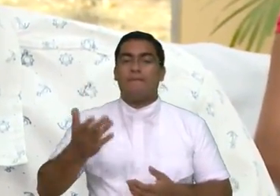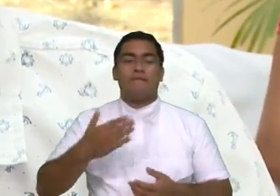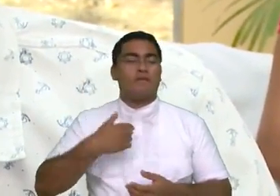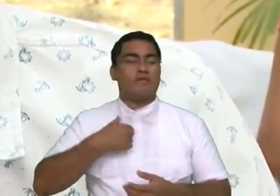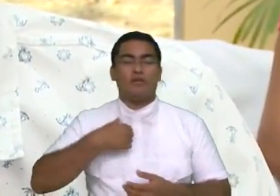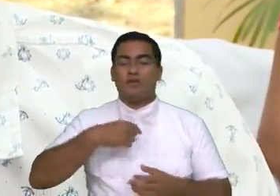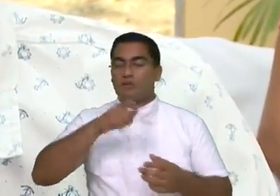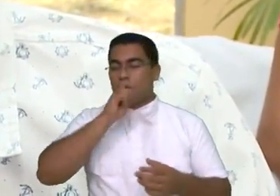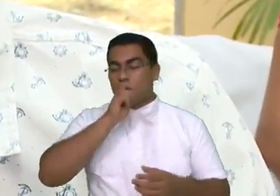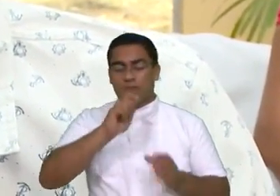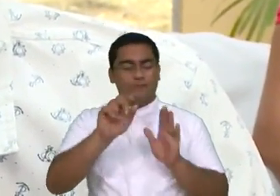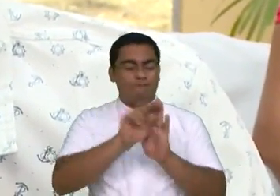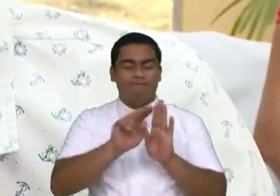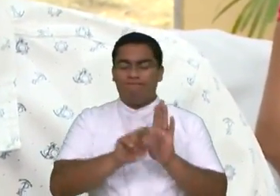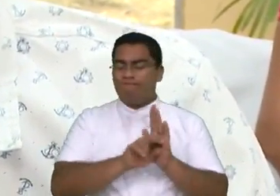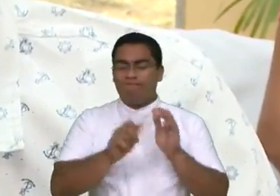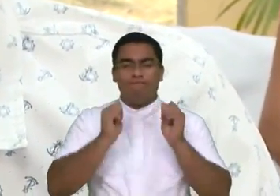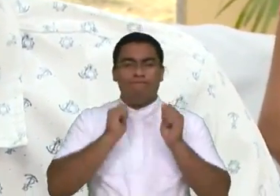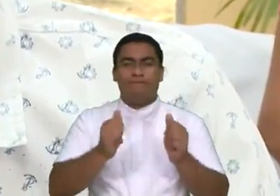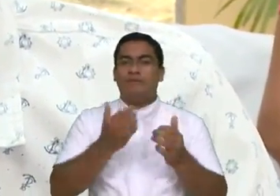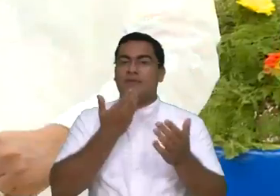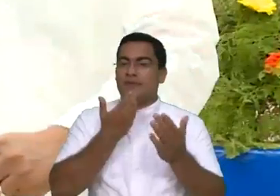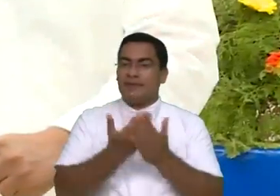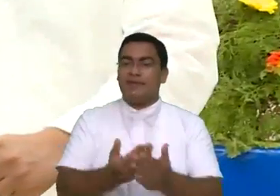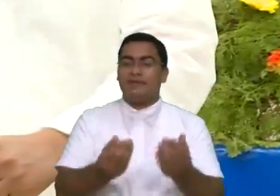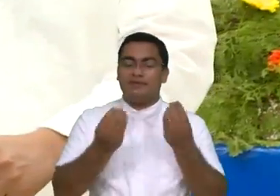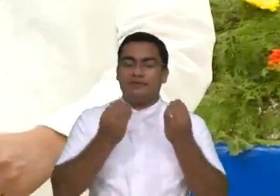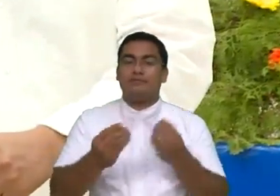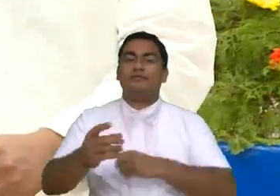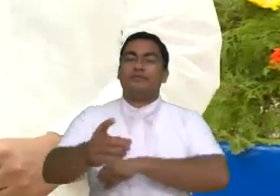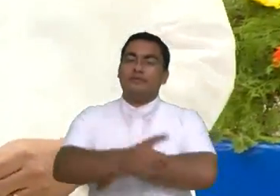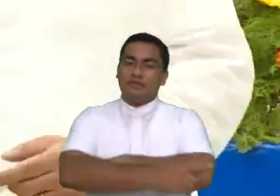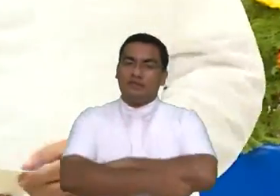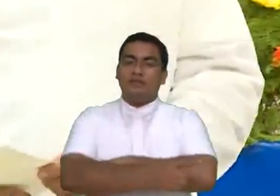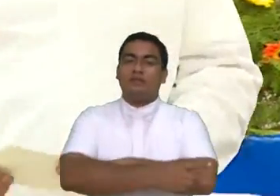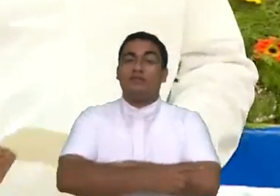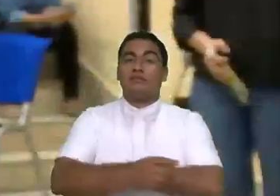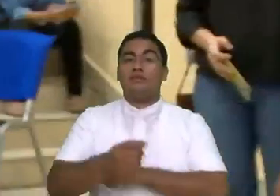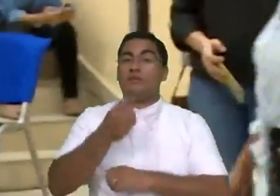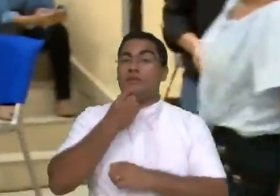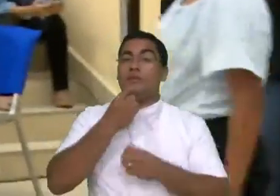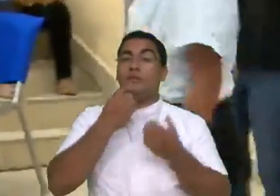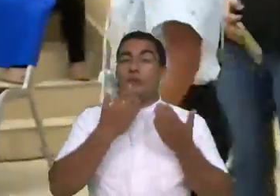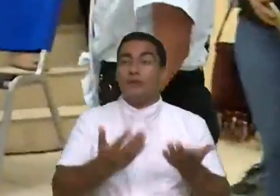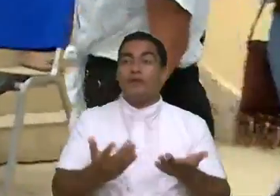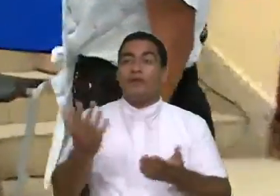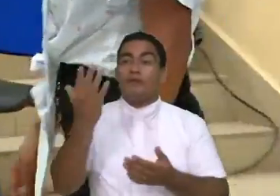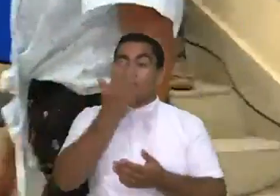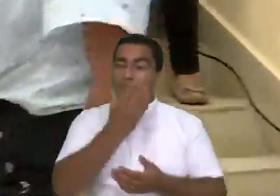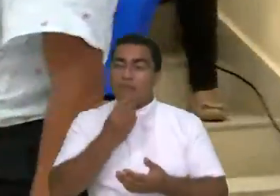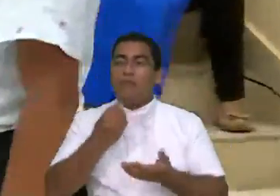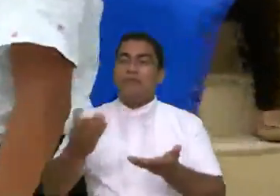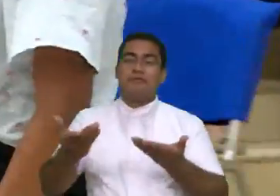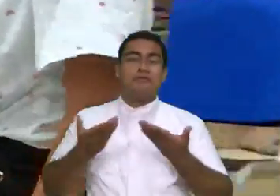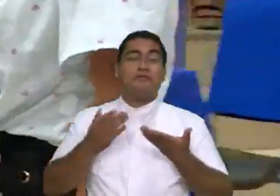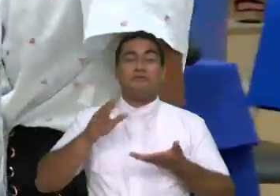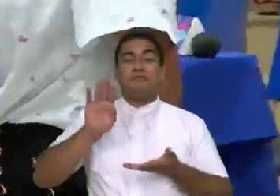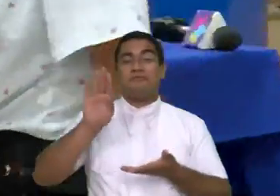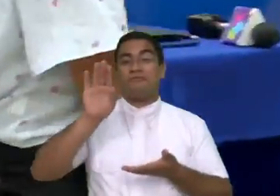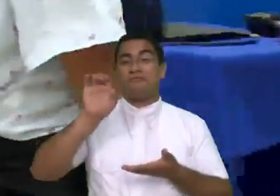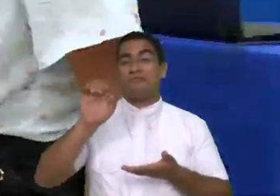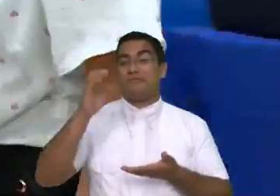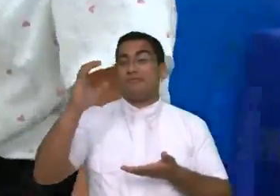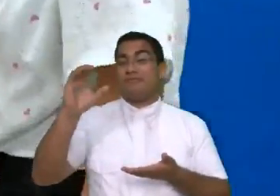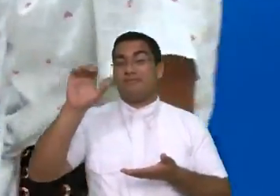académica. Y bueno, sobre todo agradecer al comandante de la República de Nicaragua por este lindo aprecio que lo ha hecho a nosotros